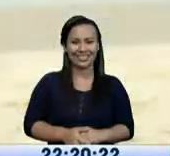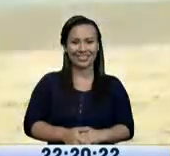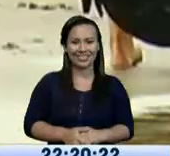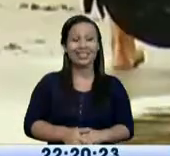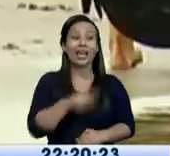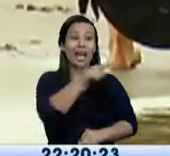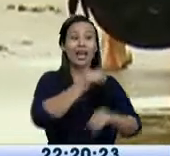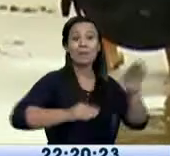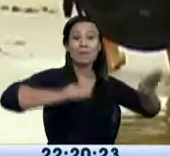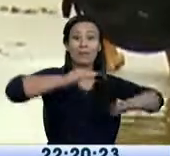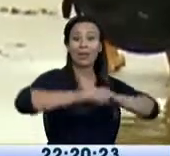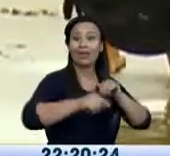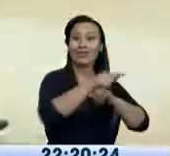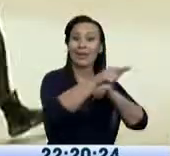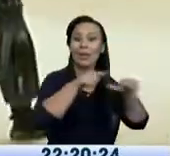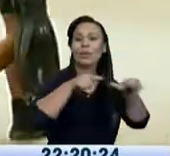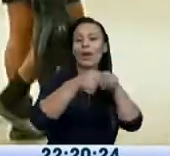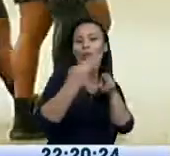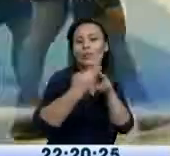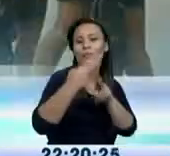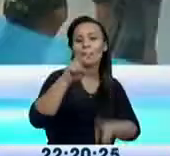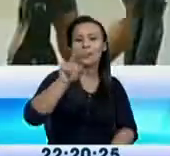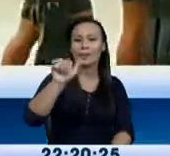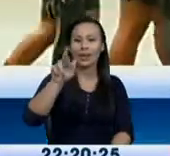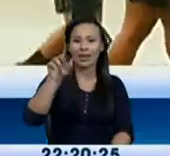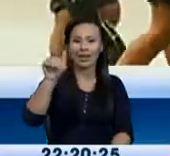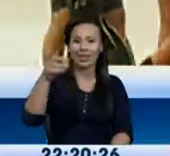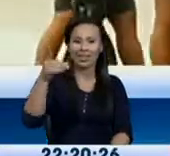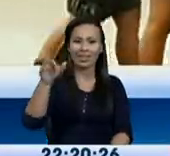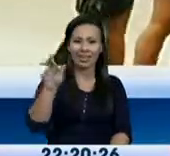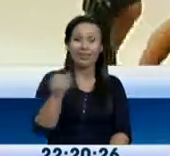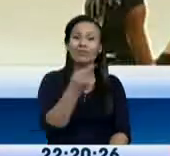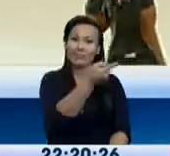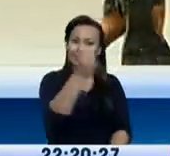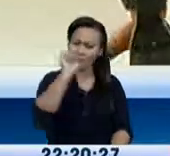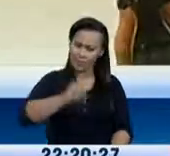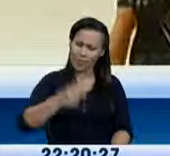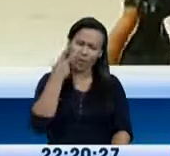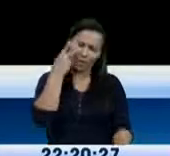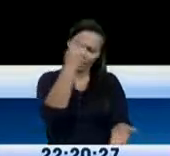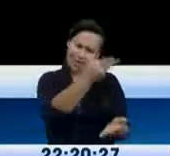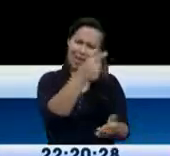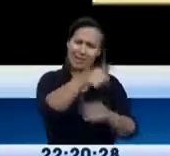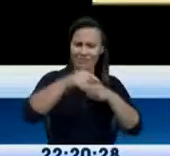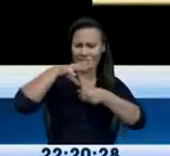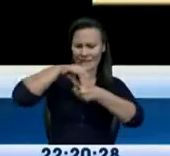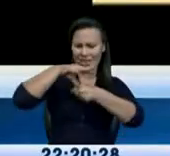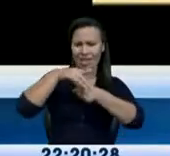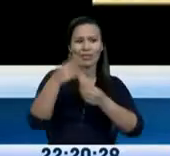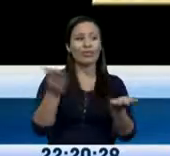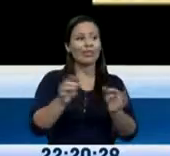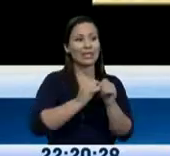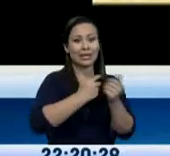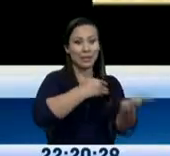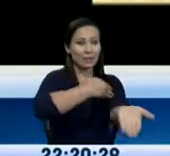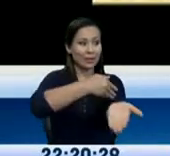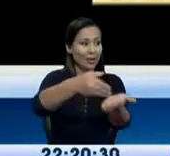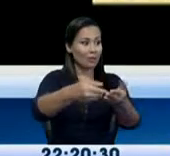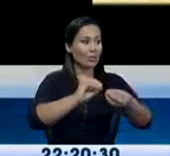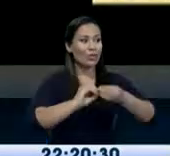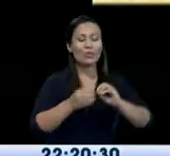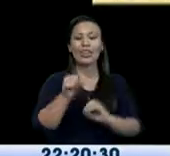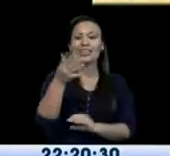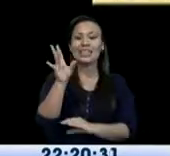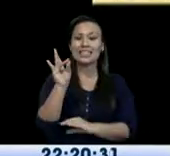Playa Varadero es uno de los principales lugares turísticos para visitar en este largo feriado. Está situada en el kilómetro 17 de la